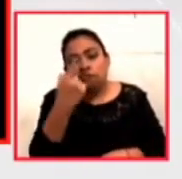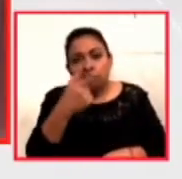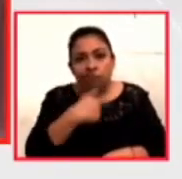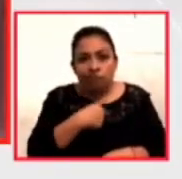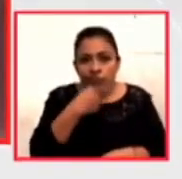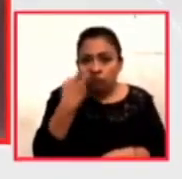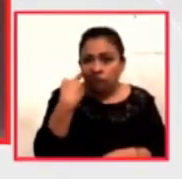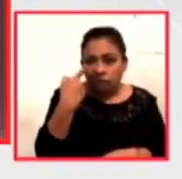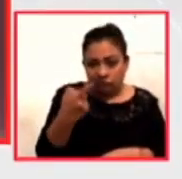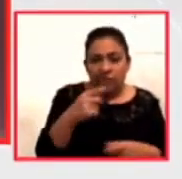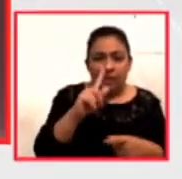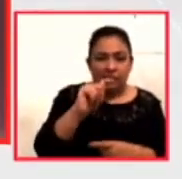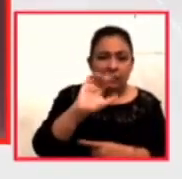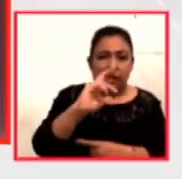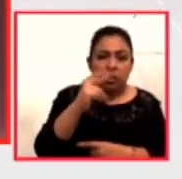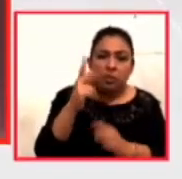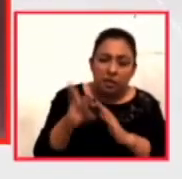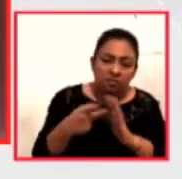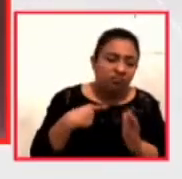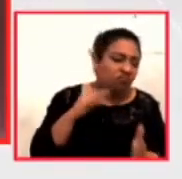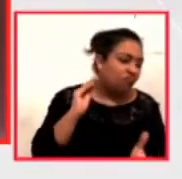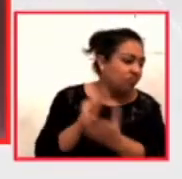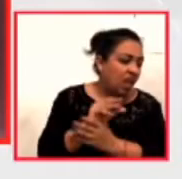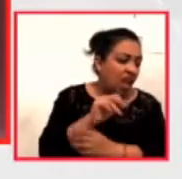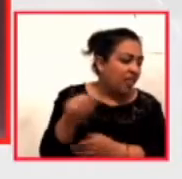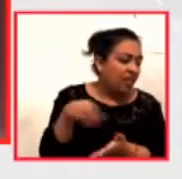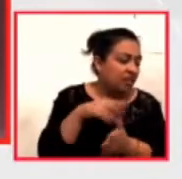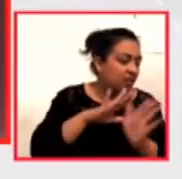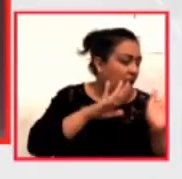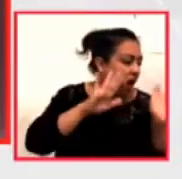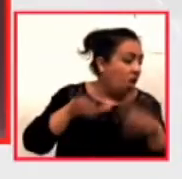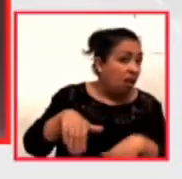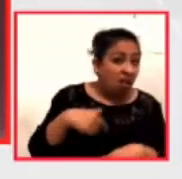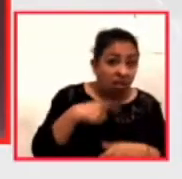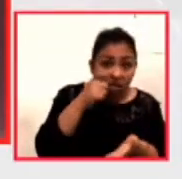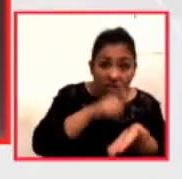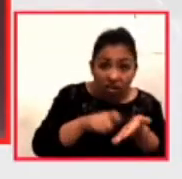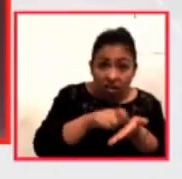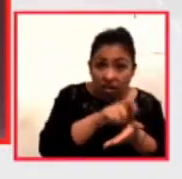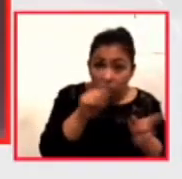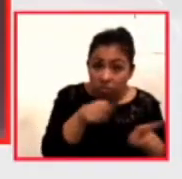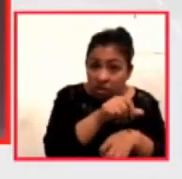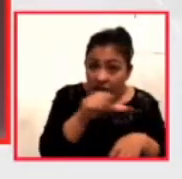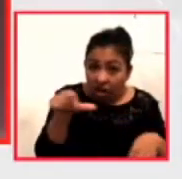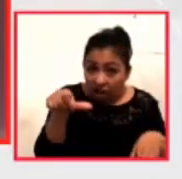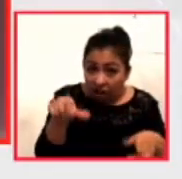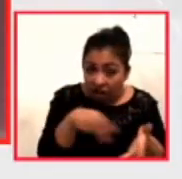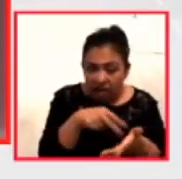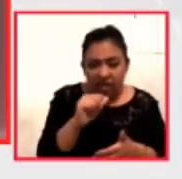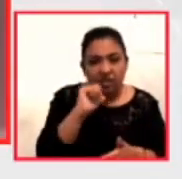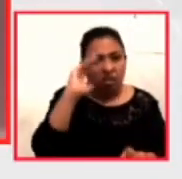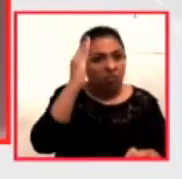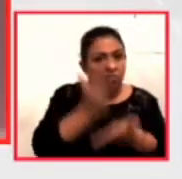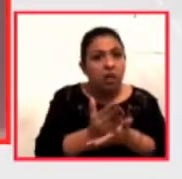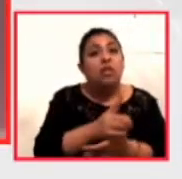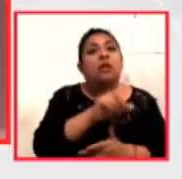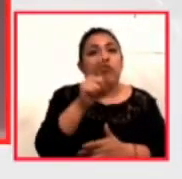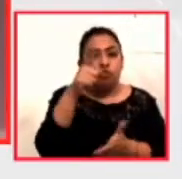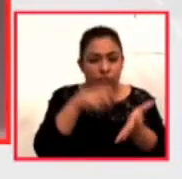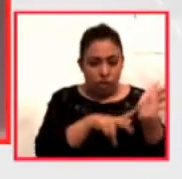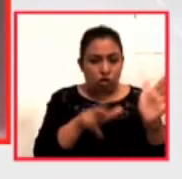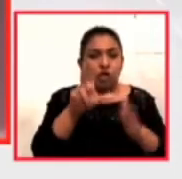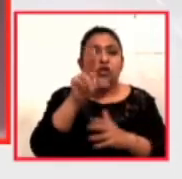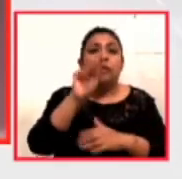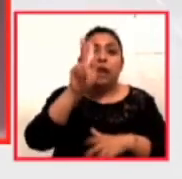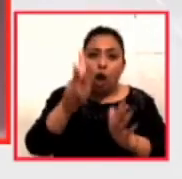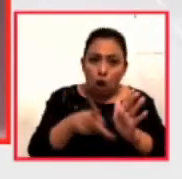despertó, Tchaikovsky volvió la espalda a la danza y no escribió más música para ballet hasta 1890, cuando comenzó a